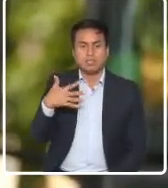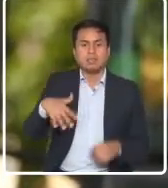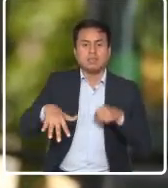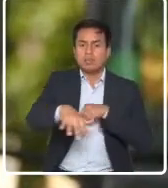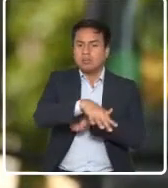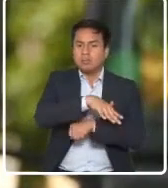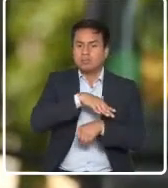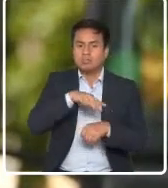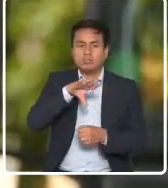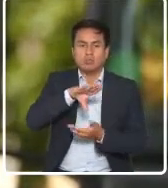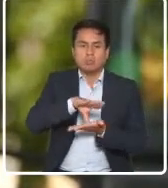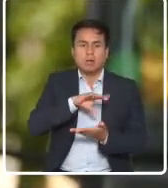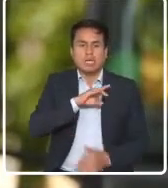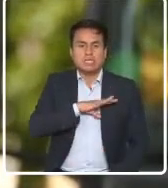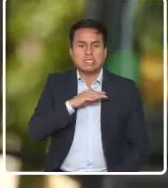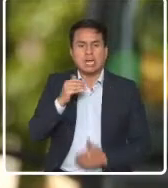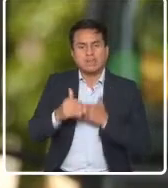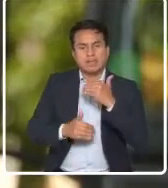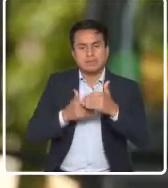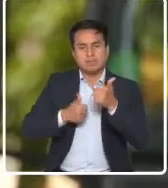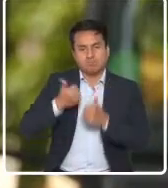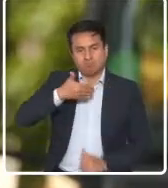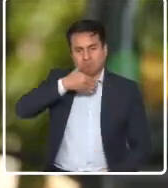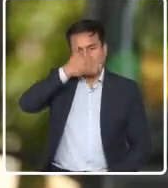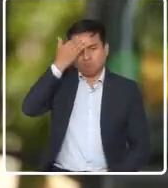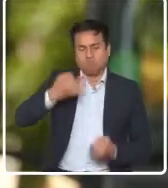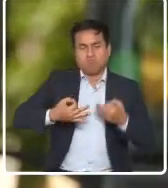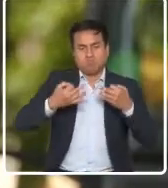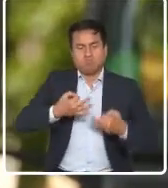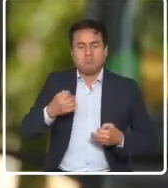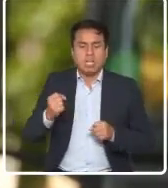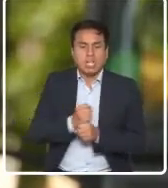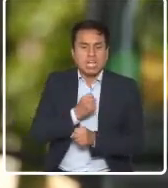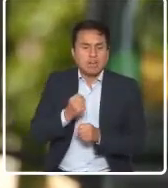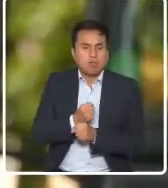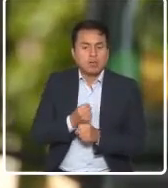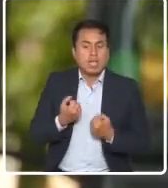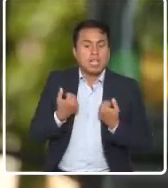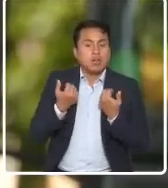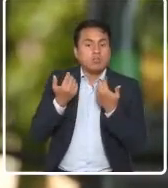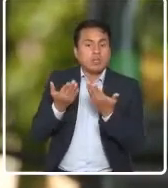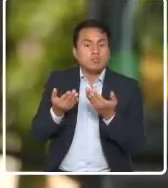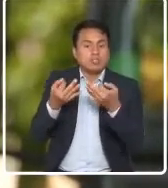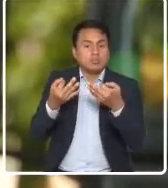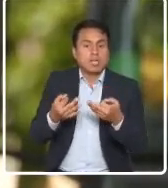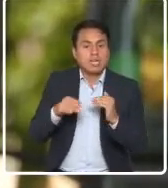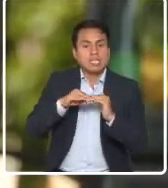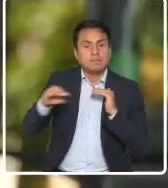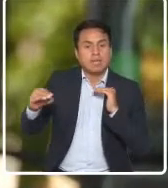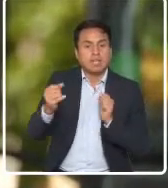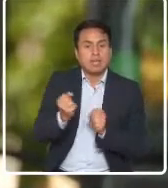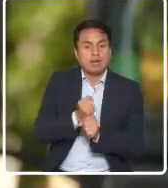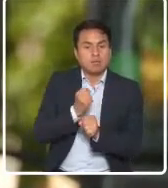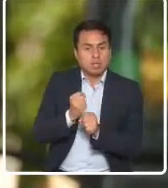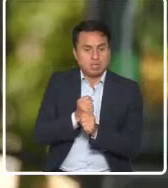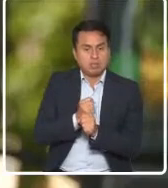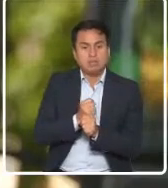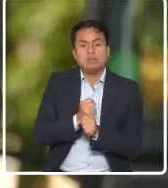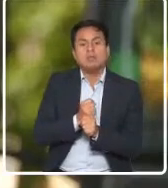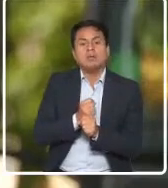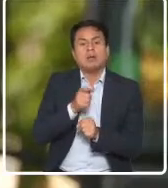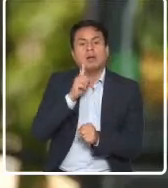condición de nuestro país, que avancemos en profesionalizar esta labor y le otorguemos también seguridad y estabilidad laboral